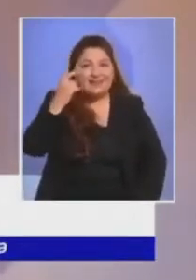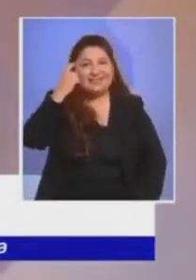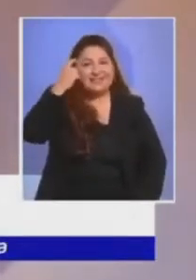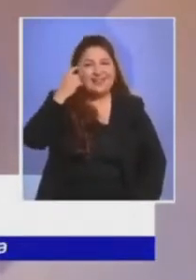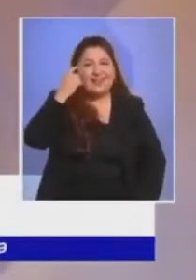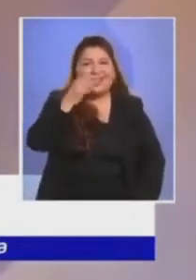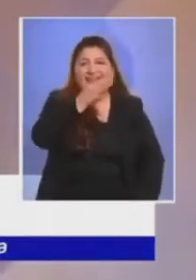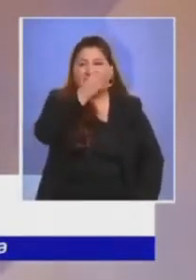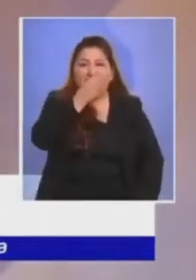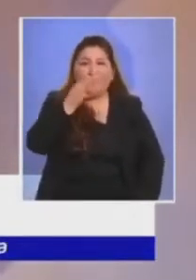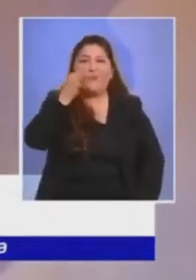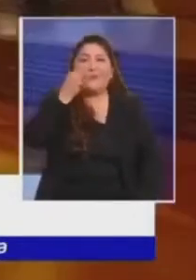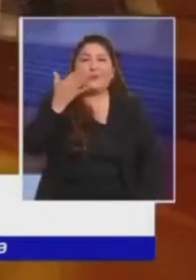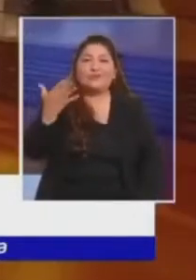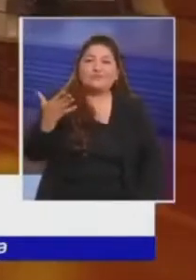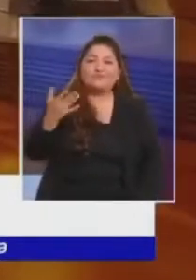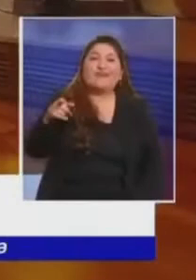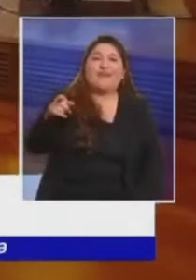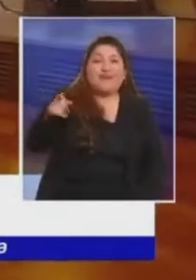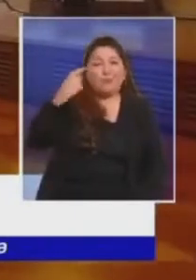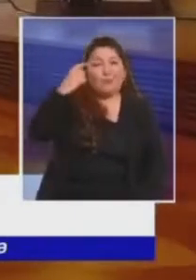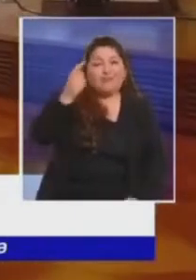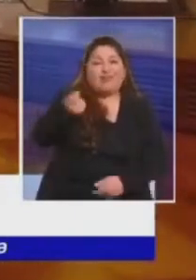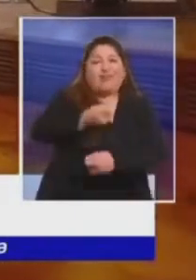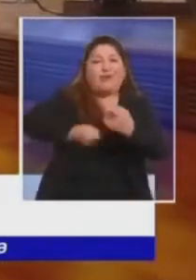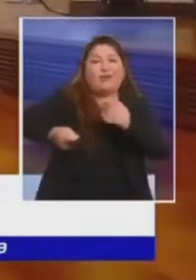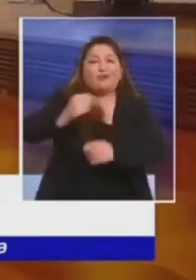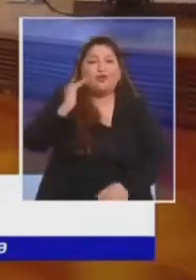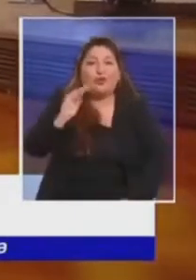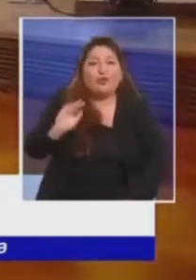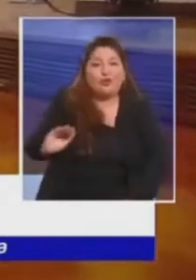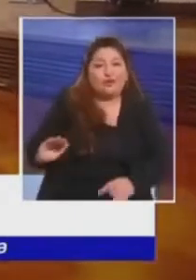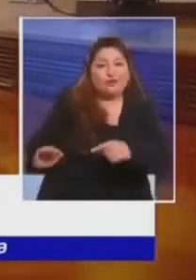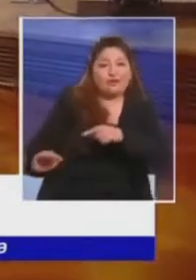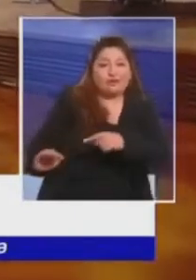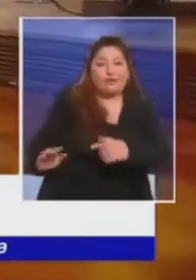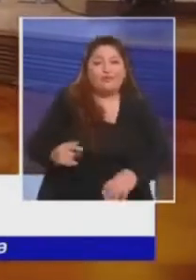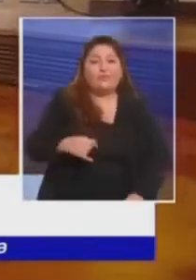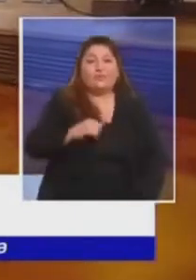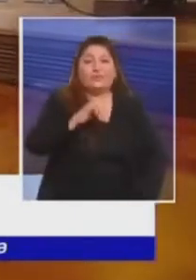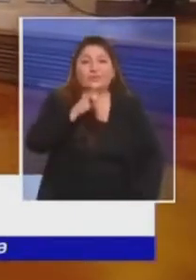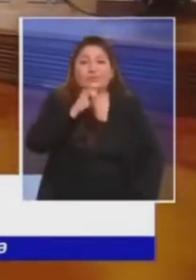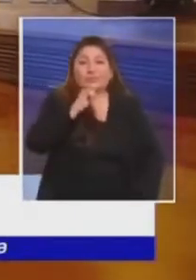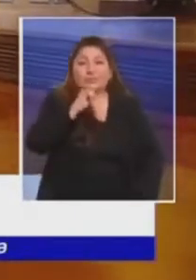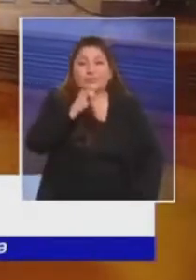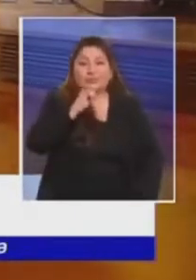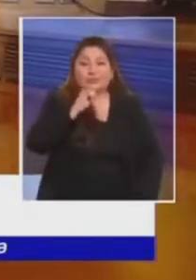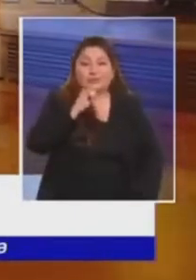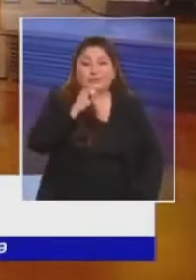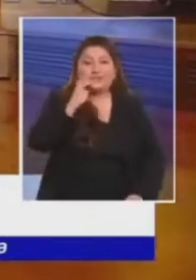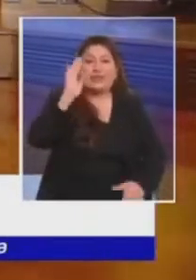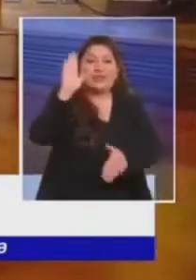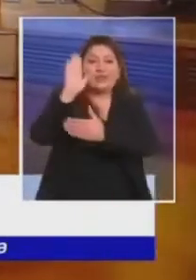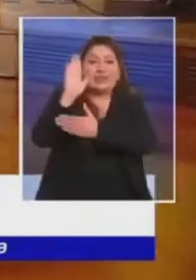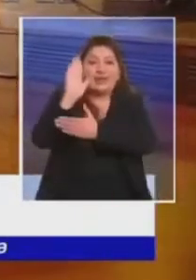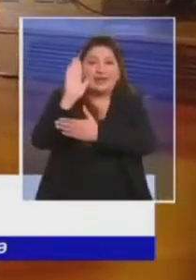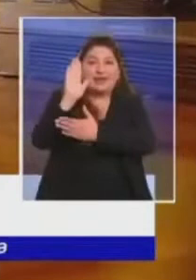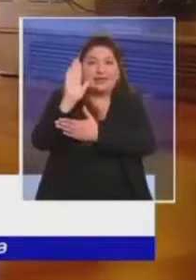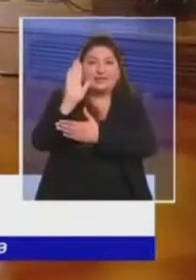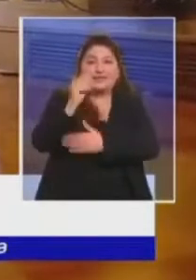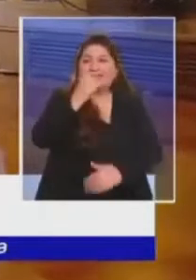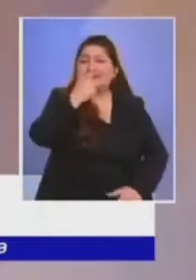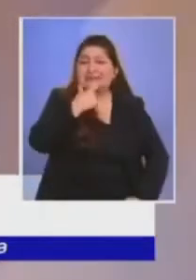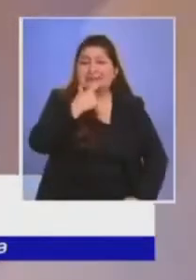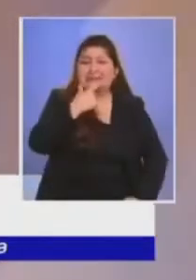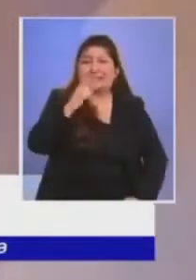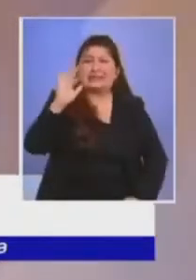ellos los negocios son los niños. En este debate me alegro al menos, no sé en qué está el candidato, no sé si está en la derecha a esta altura o no, en qué sector está Sichel, pero